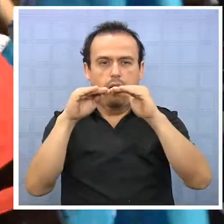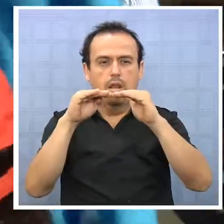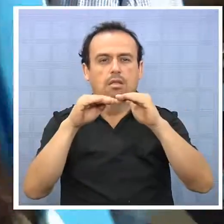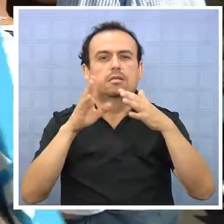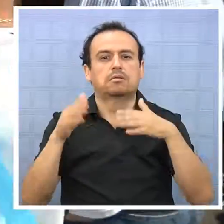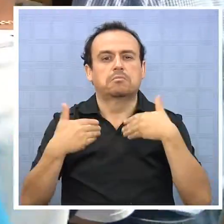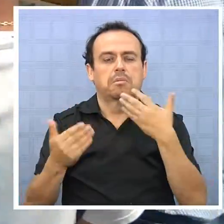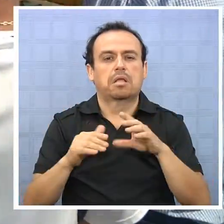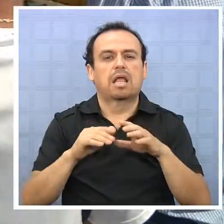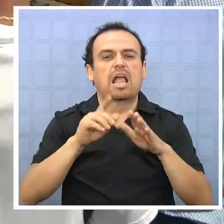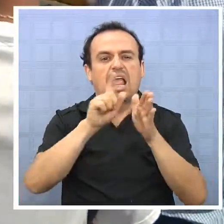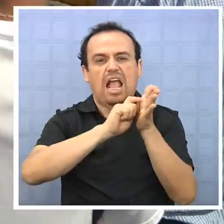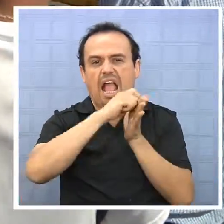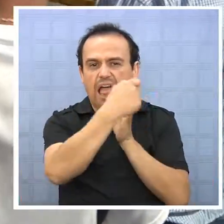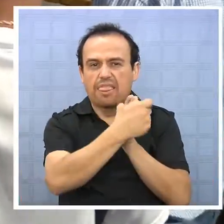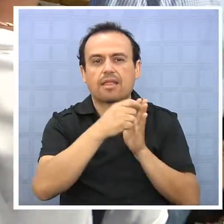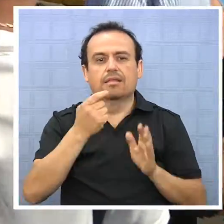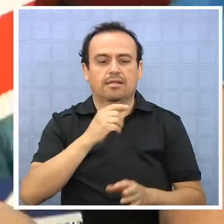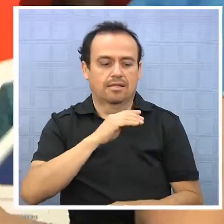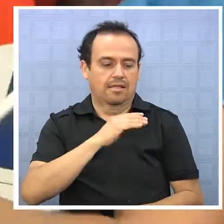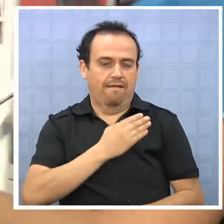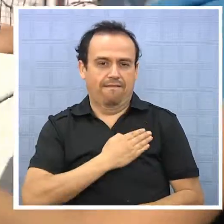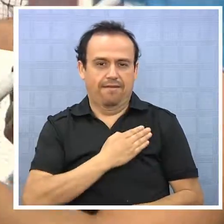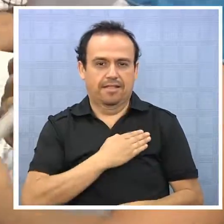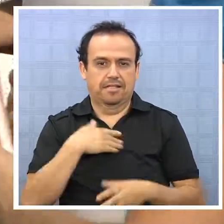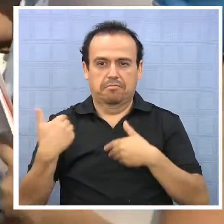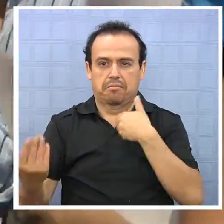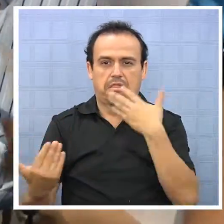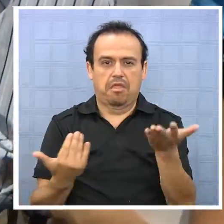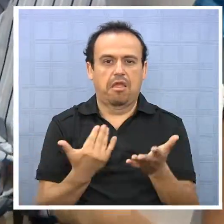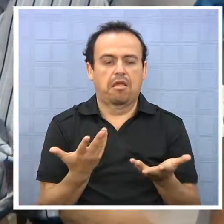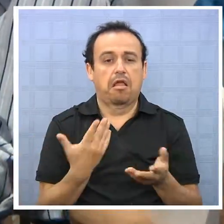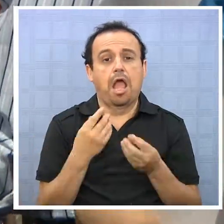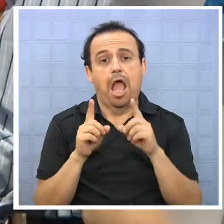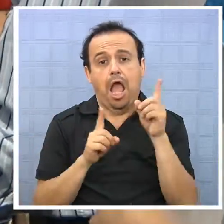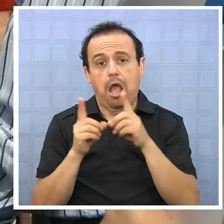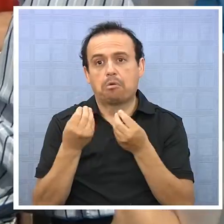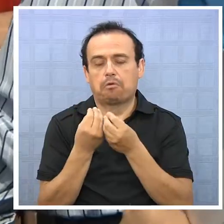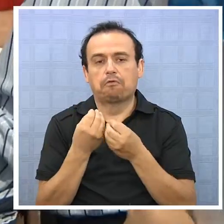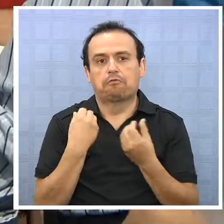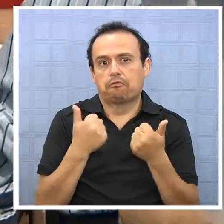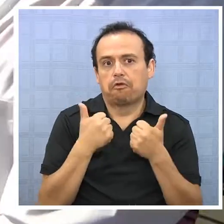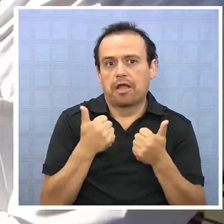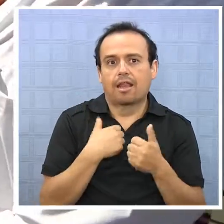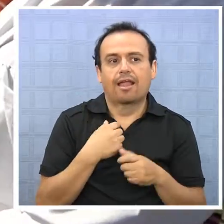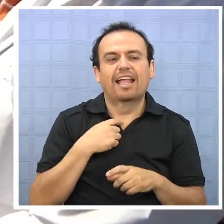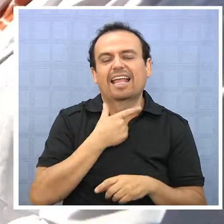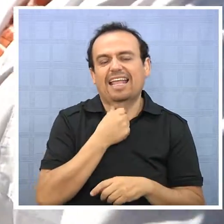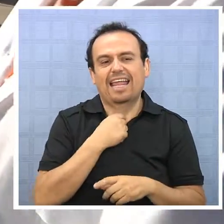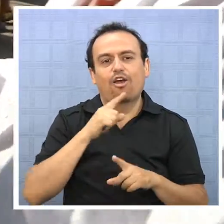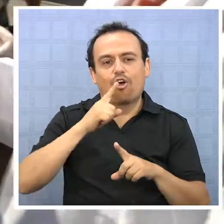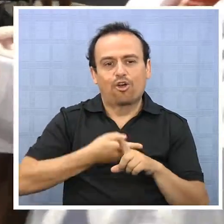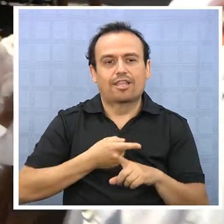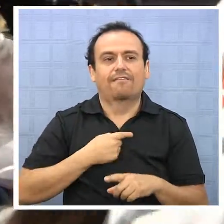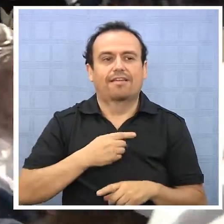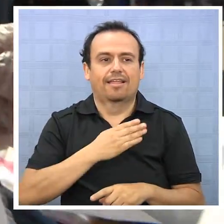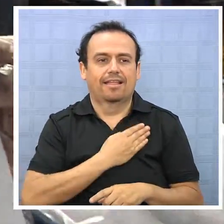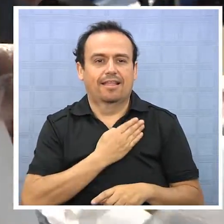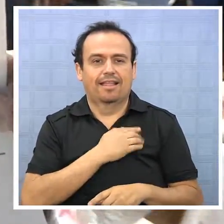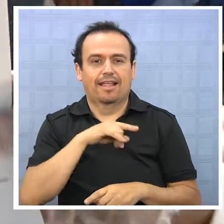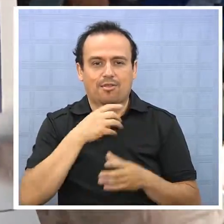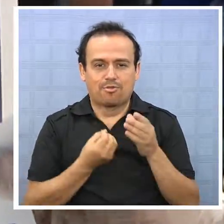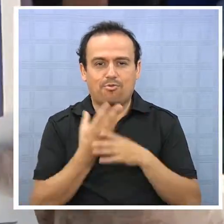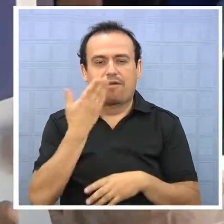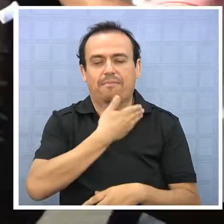obsequiaron calendarios con la fotografía de bachelet lo que fue bien recibido por muchos adherentes que desean ver nuevamente a la candidata socialista